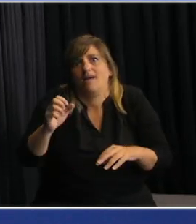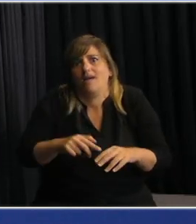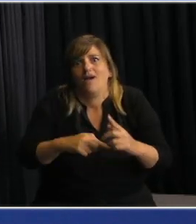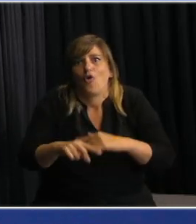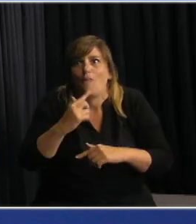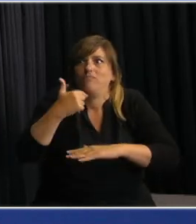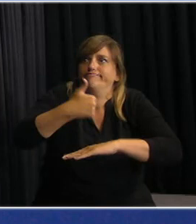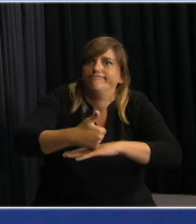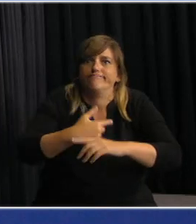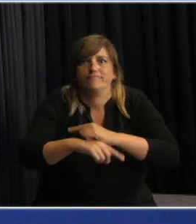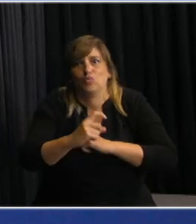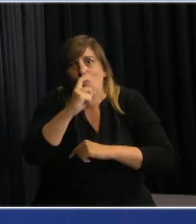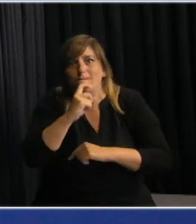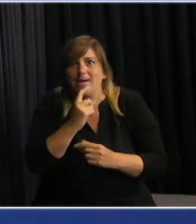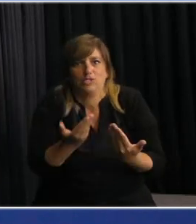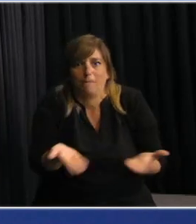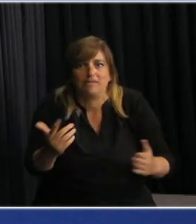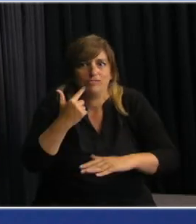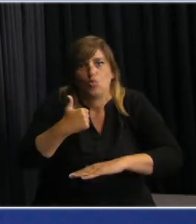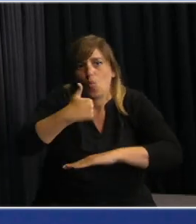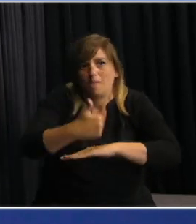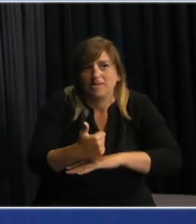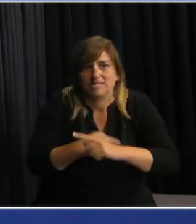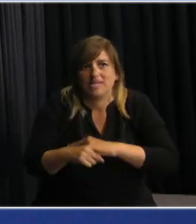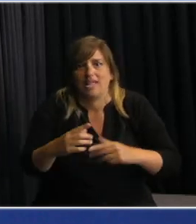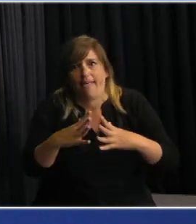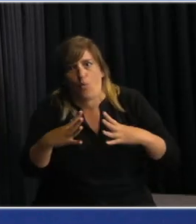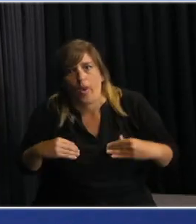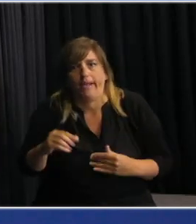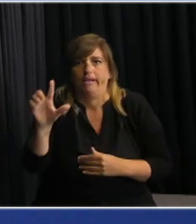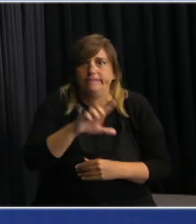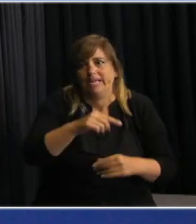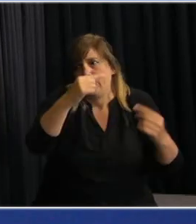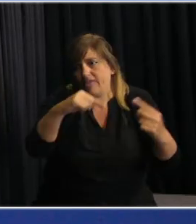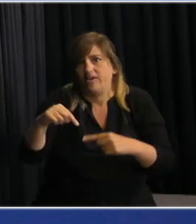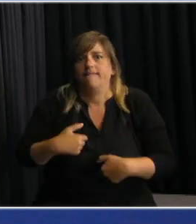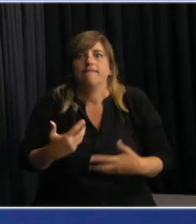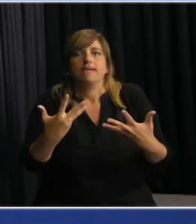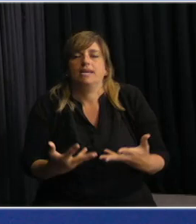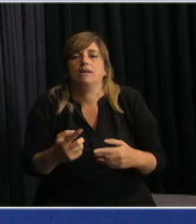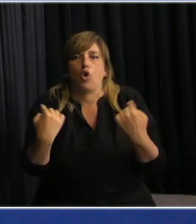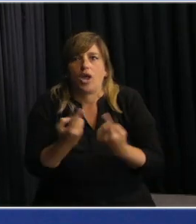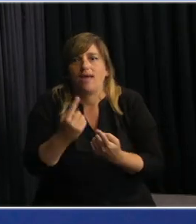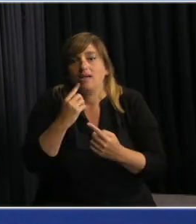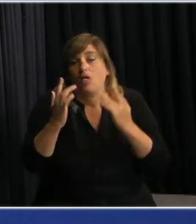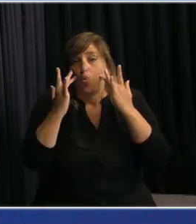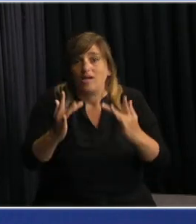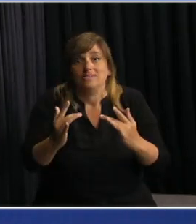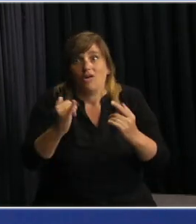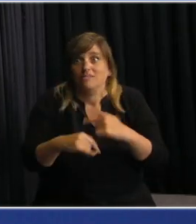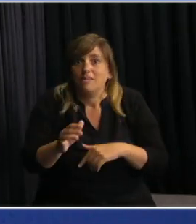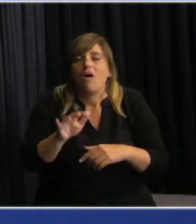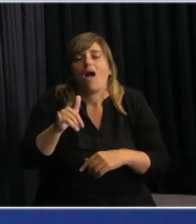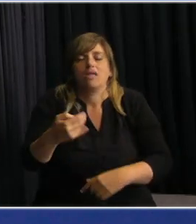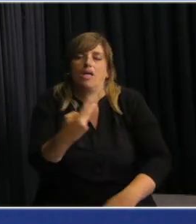con presencialidad. Y por eso vamos a tratar de asegurar que todo el sistema educativo tenga la vacuna